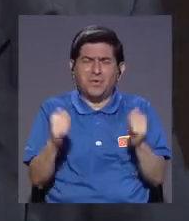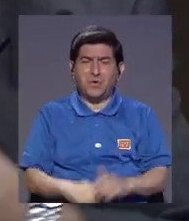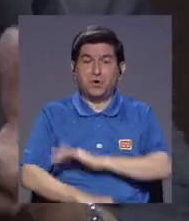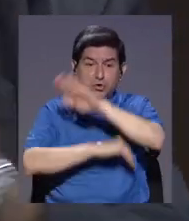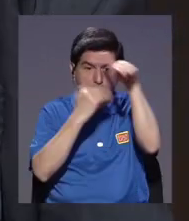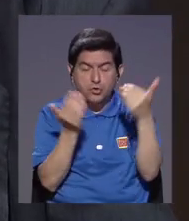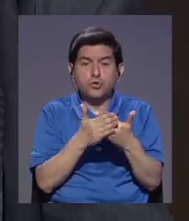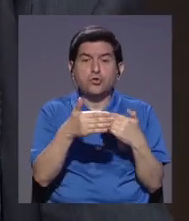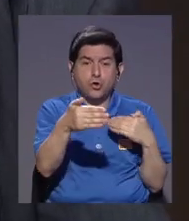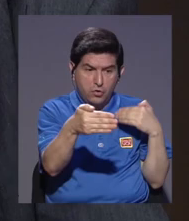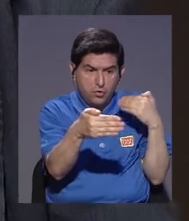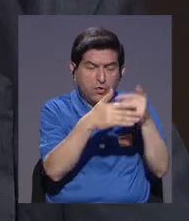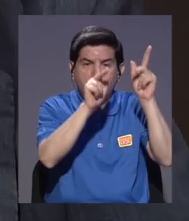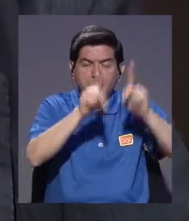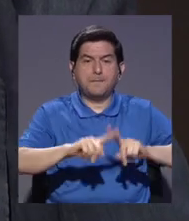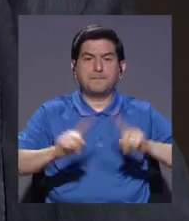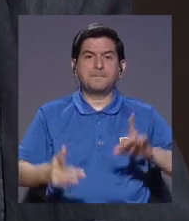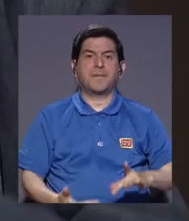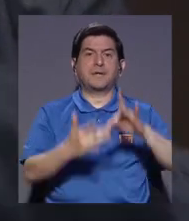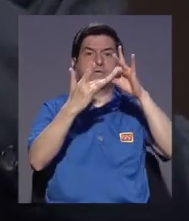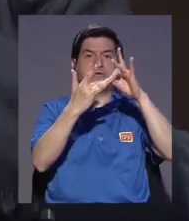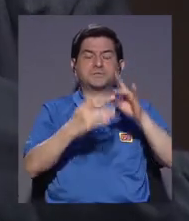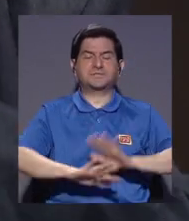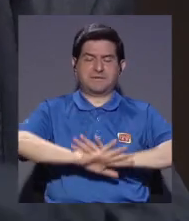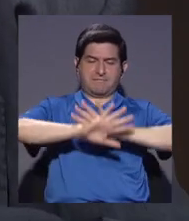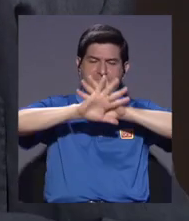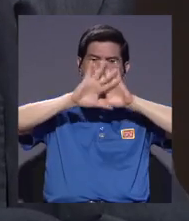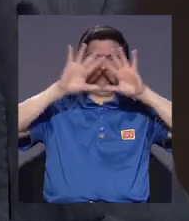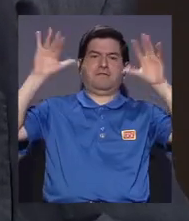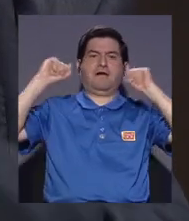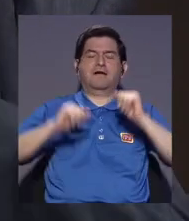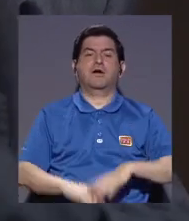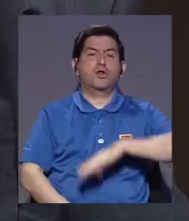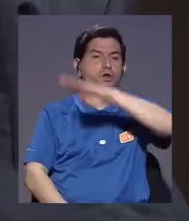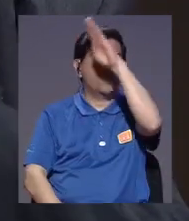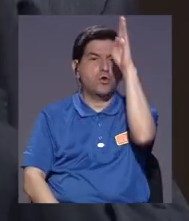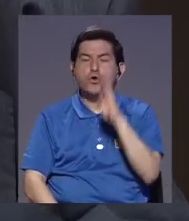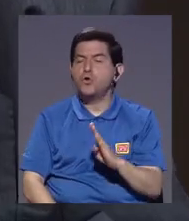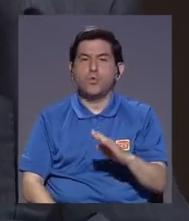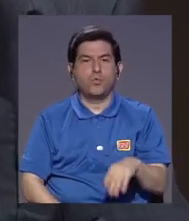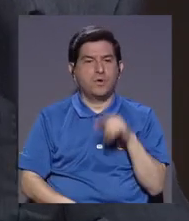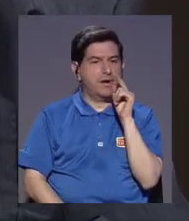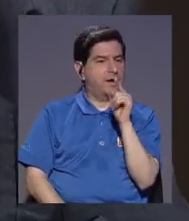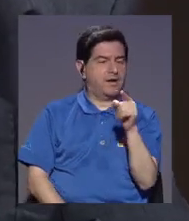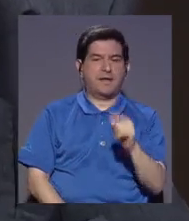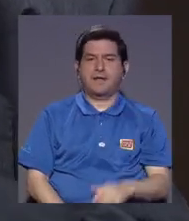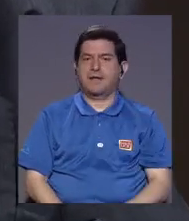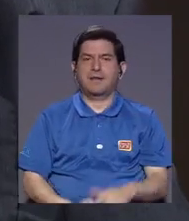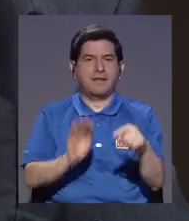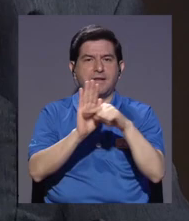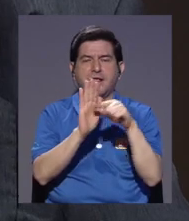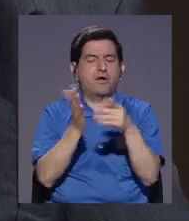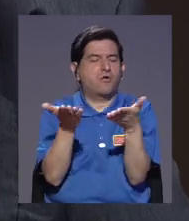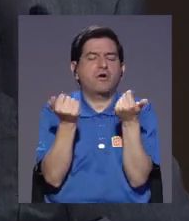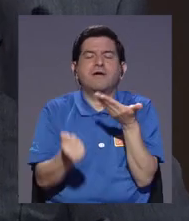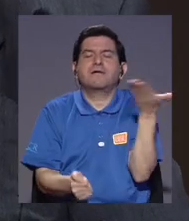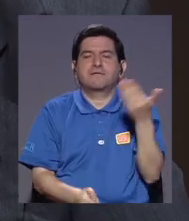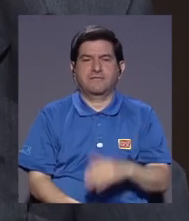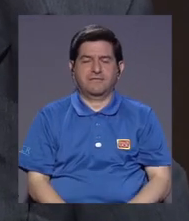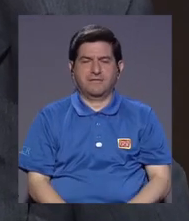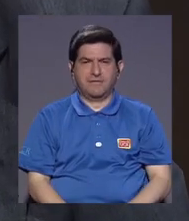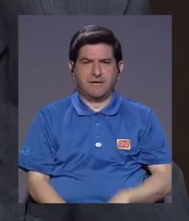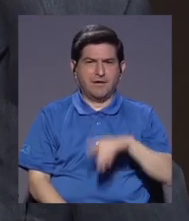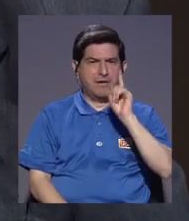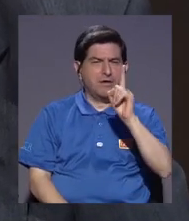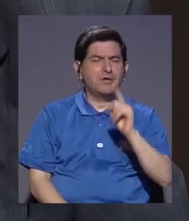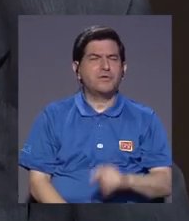todo eso lo acercaba a la gente pero sobre todo fue muy claro nunca negó a lo que iba y